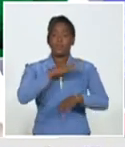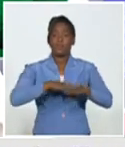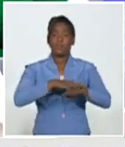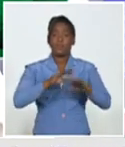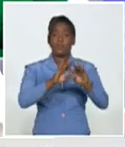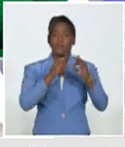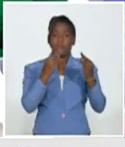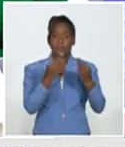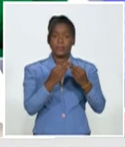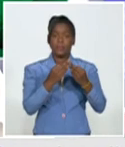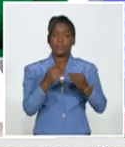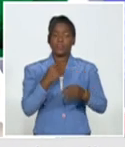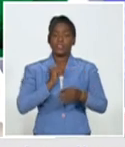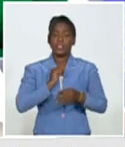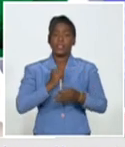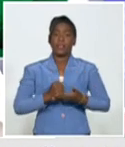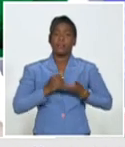amistades.